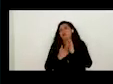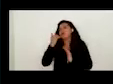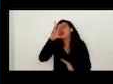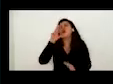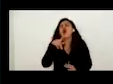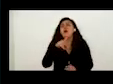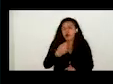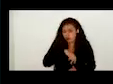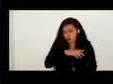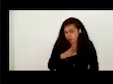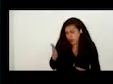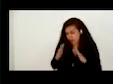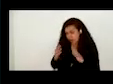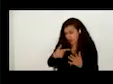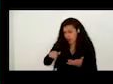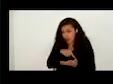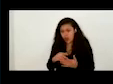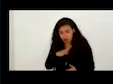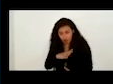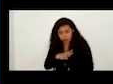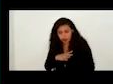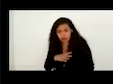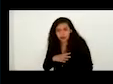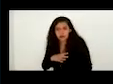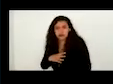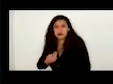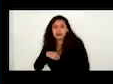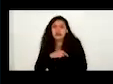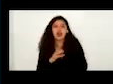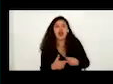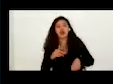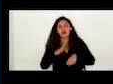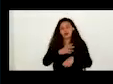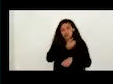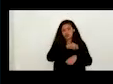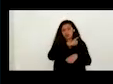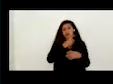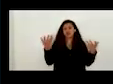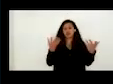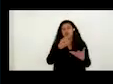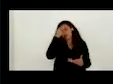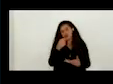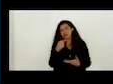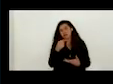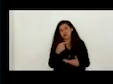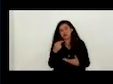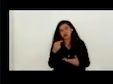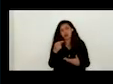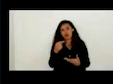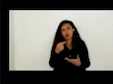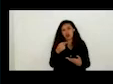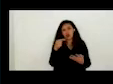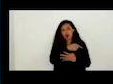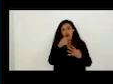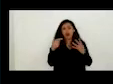que contamos en este lugar, pudiéramos generar un patrón mucho más saludable con 4 de estas salchichas tipo